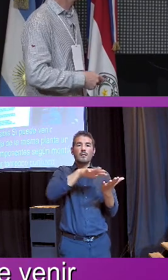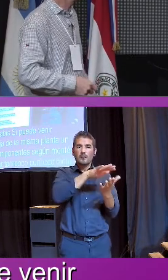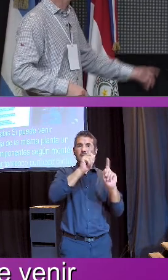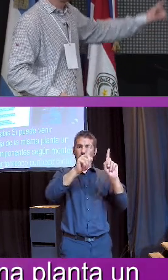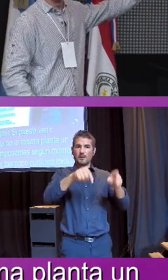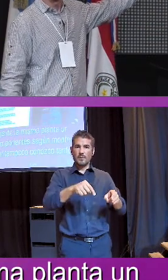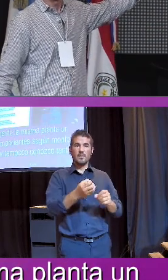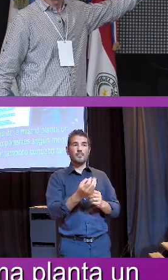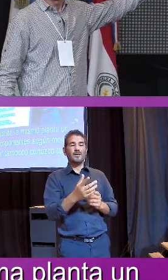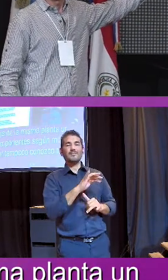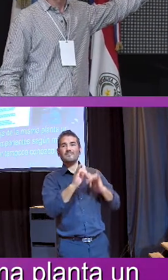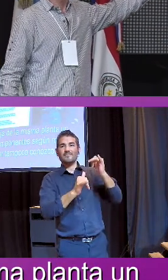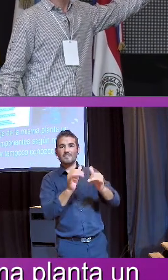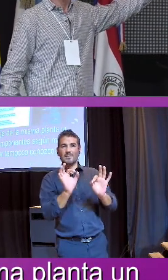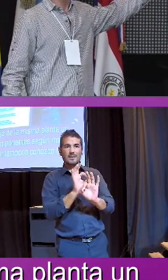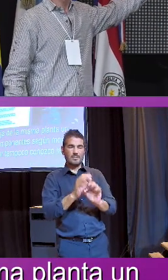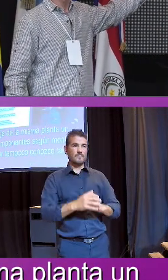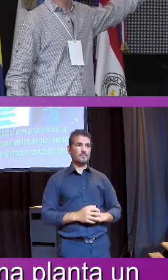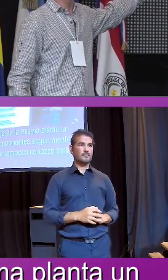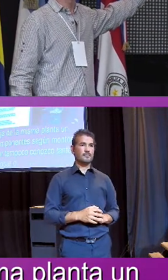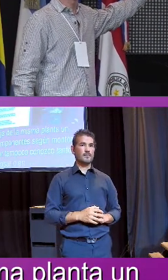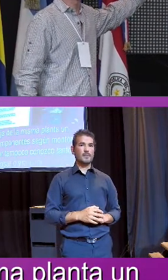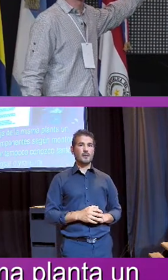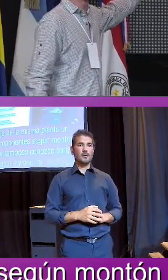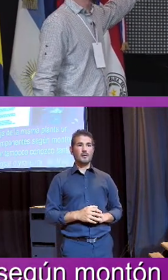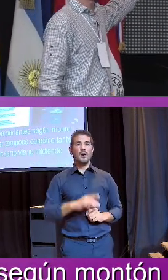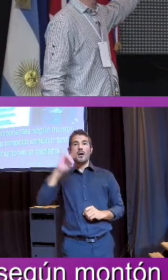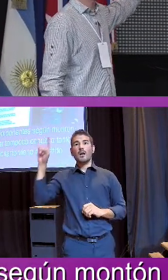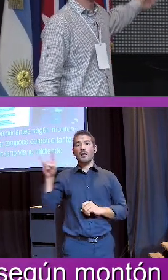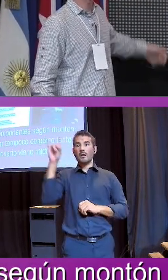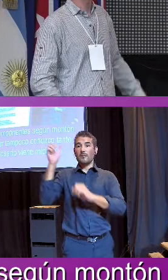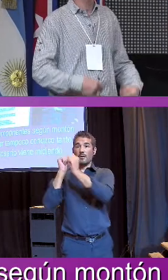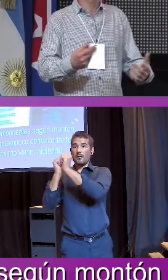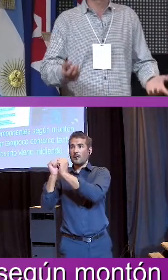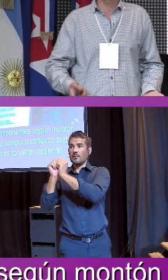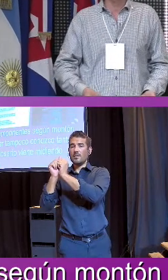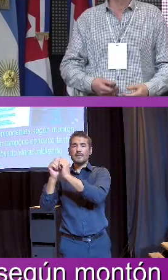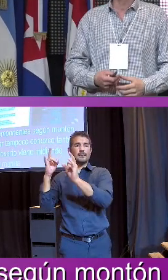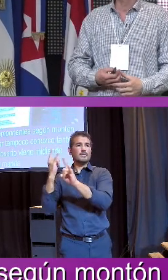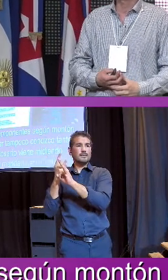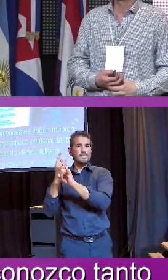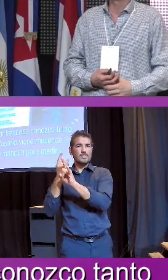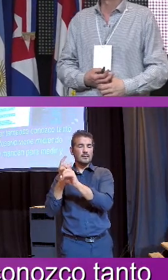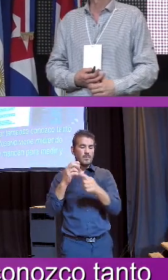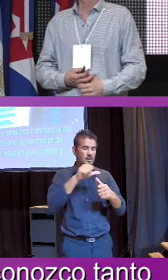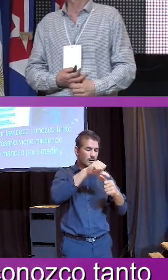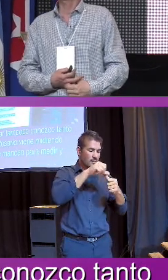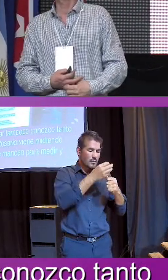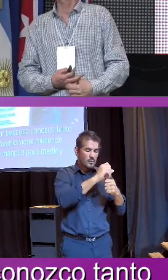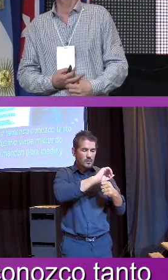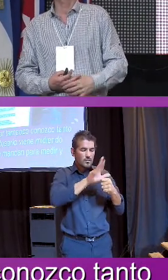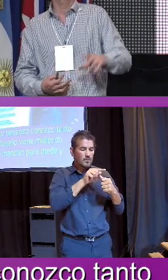soy farmacólogo. La Universidad de Rosario viene midiendo desde hace algunos años lo que le mandan para medir. ¿Y qué encontró? que